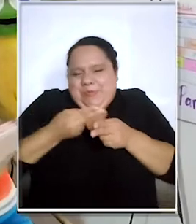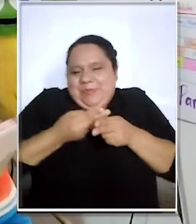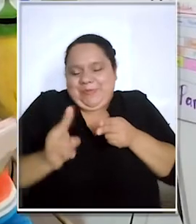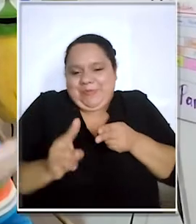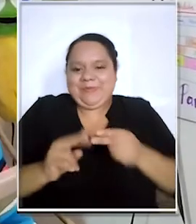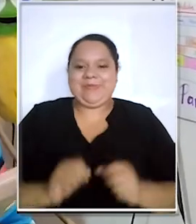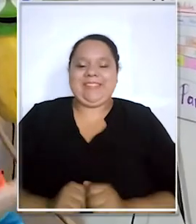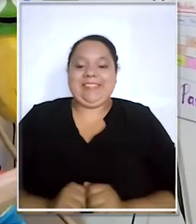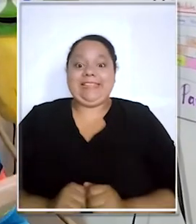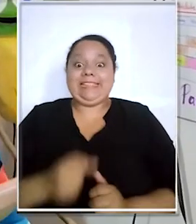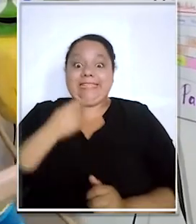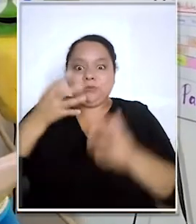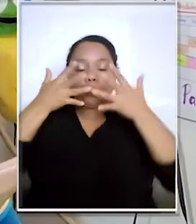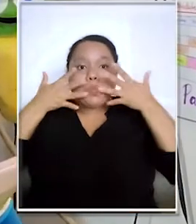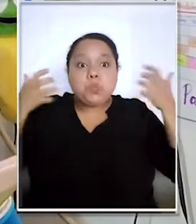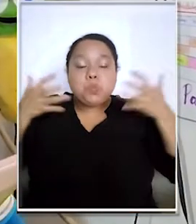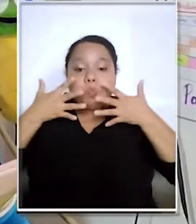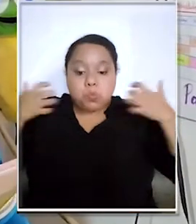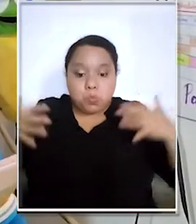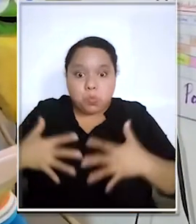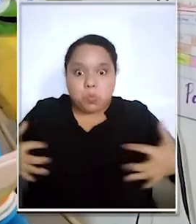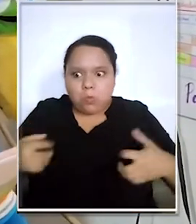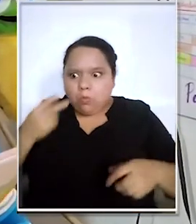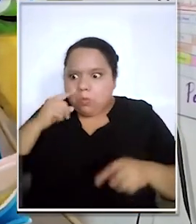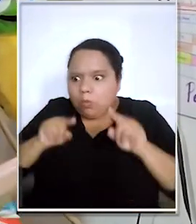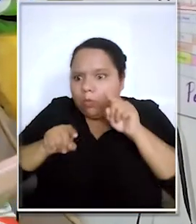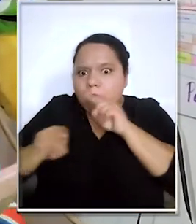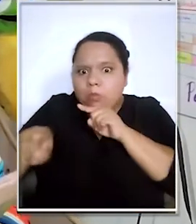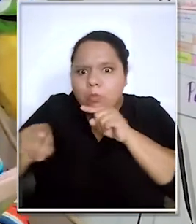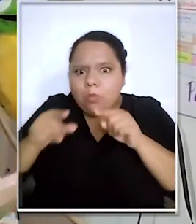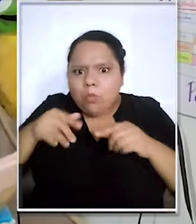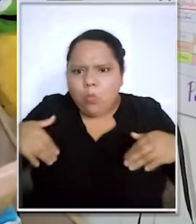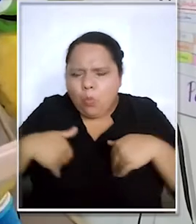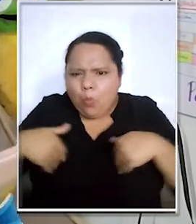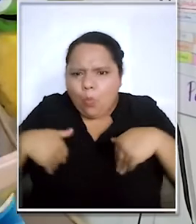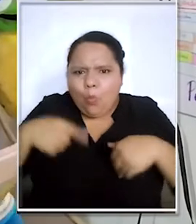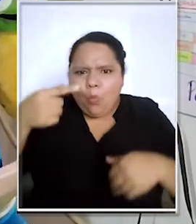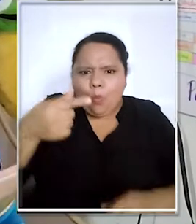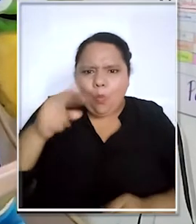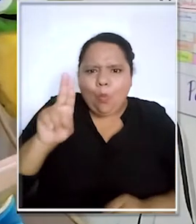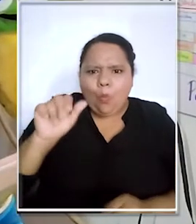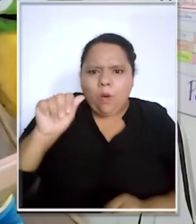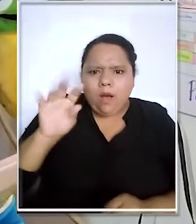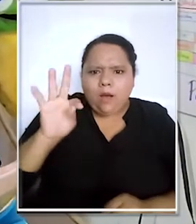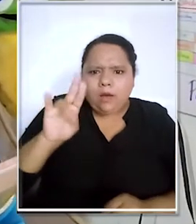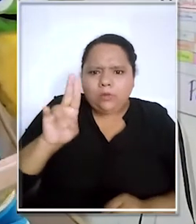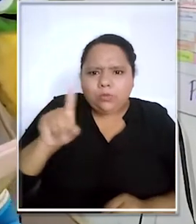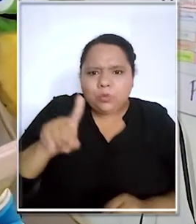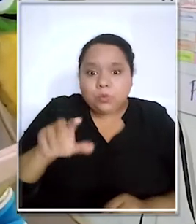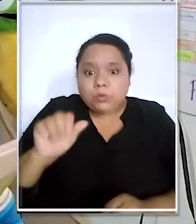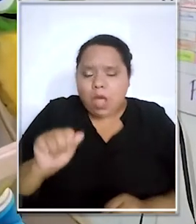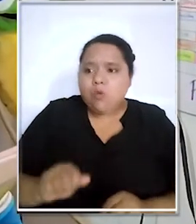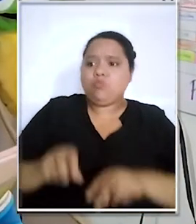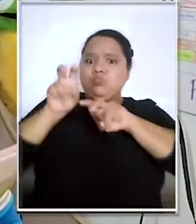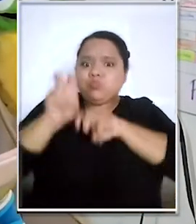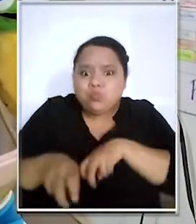tigrillo encontró una guatusa. El tigrillo corrió y corrió queriendo alcanzarlo, pero